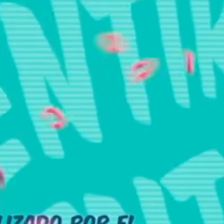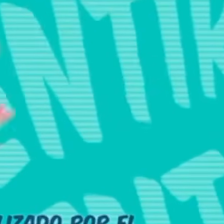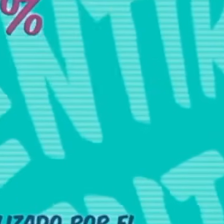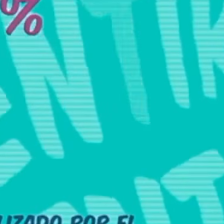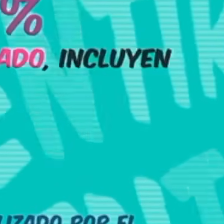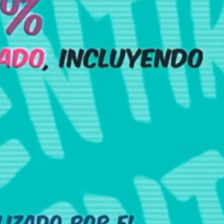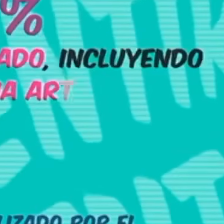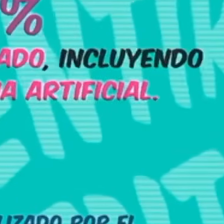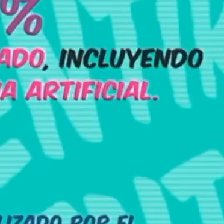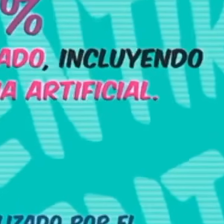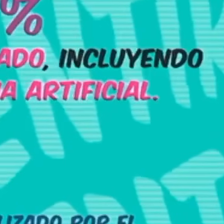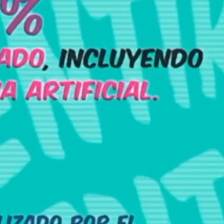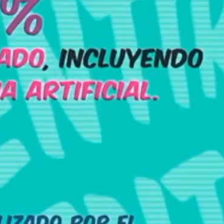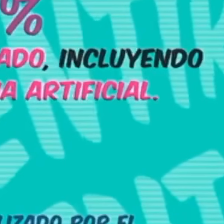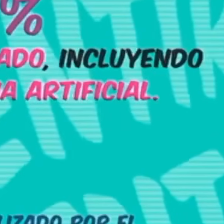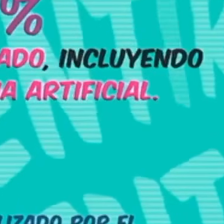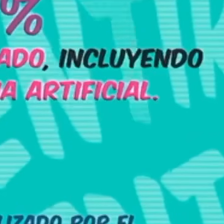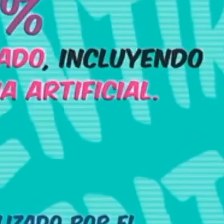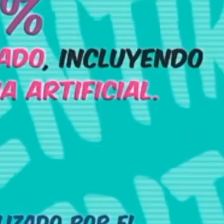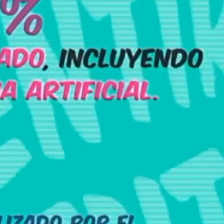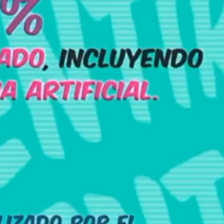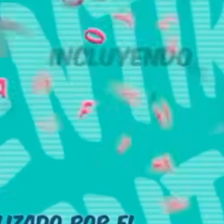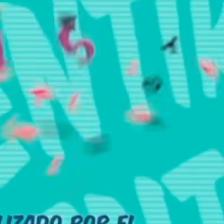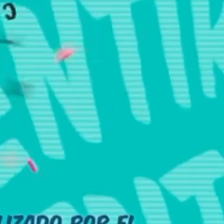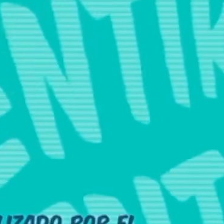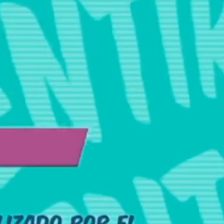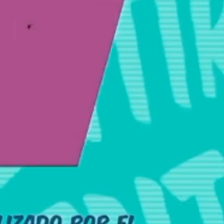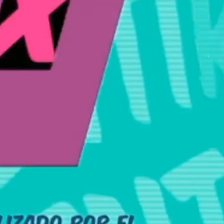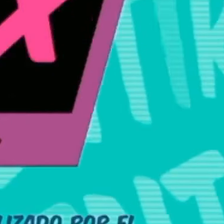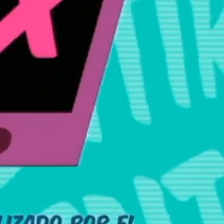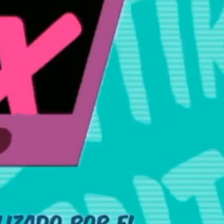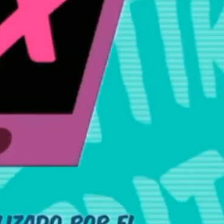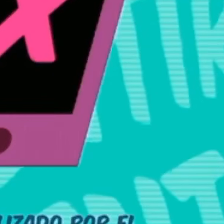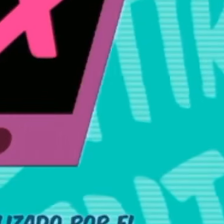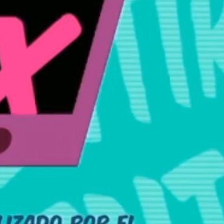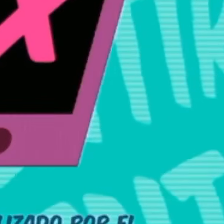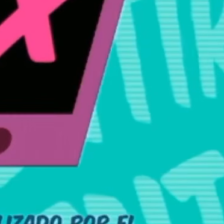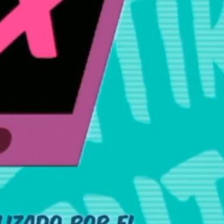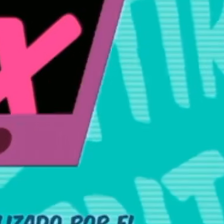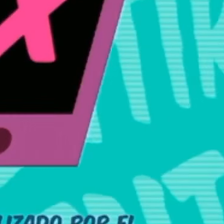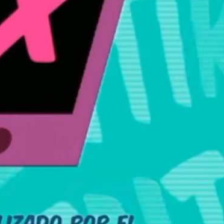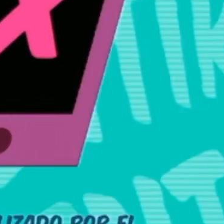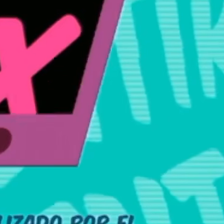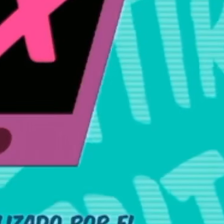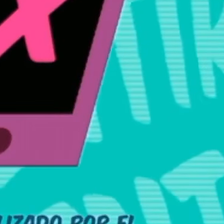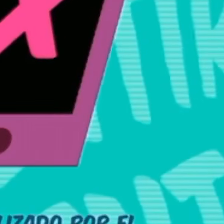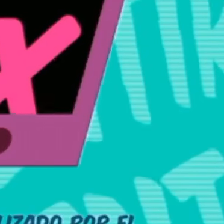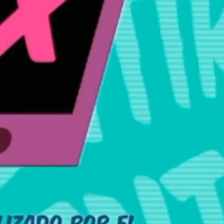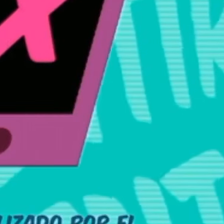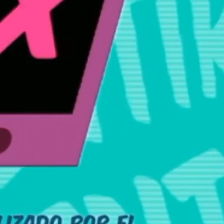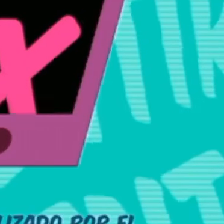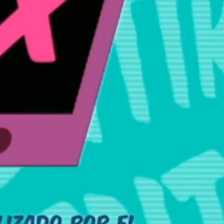fue contenido fabricado, mientras que entre el 10 y 15% fue contenido manipulado, incluyendo el uso de inteligencia